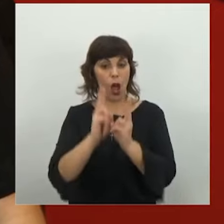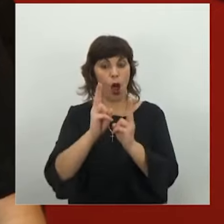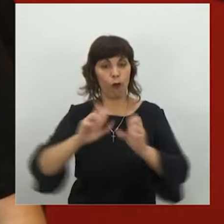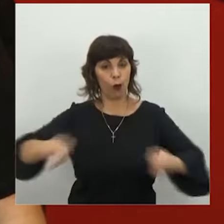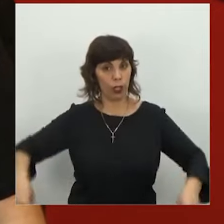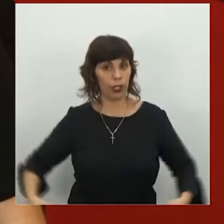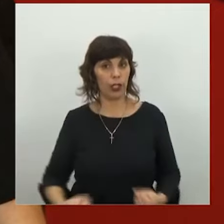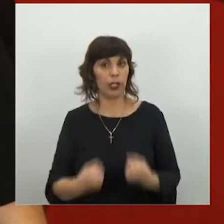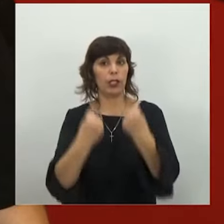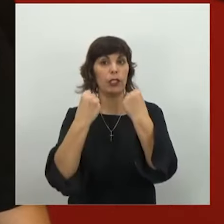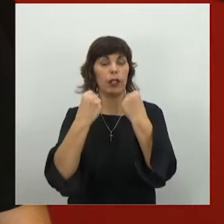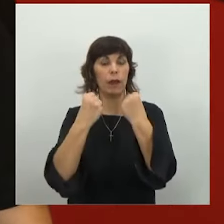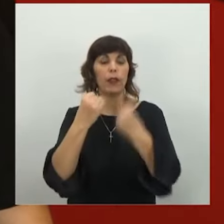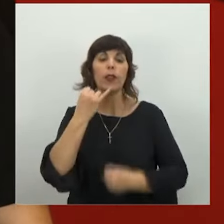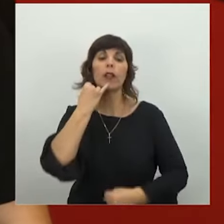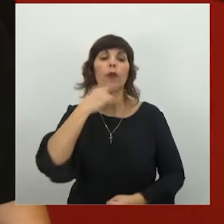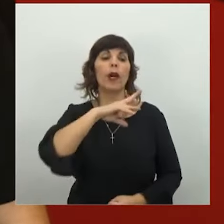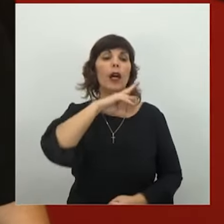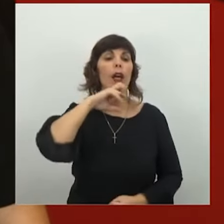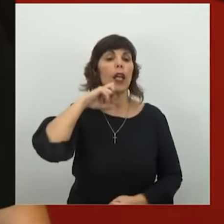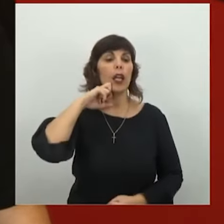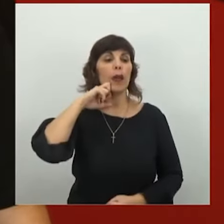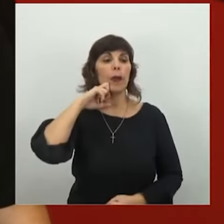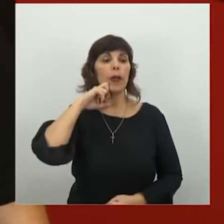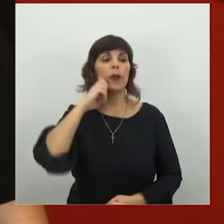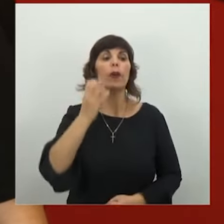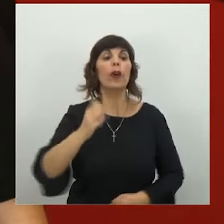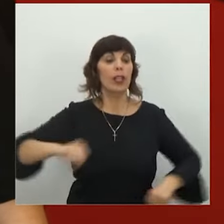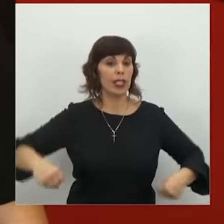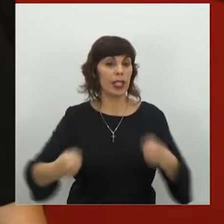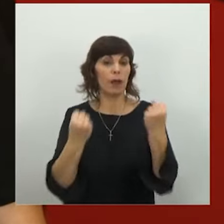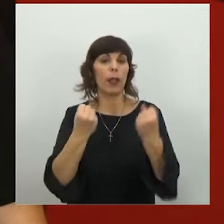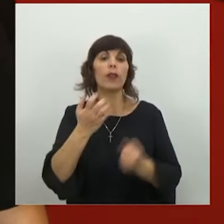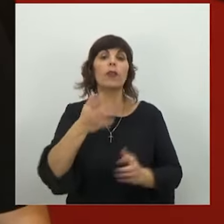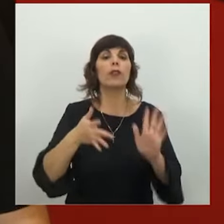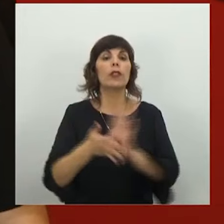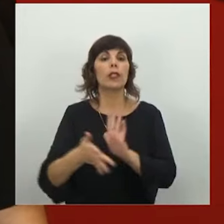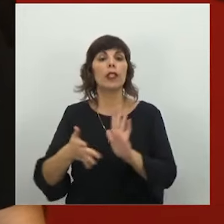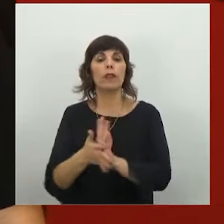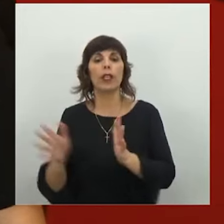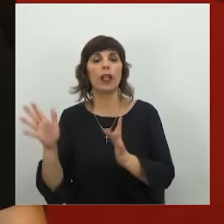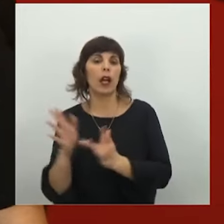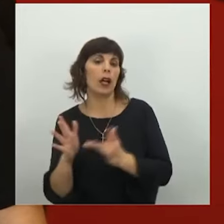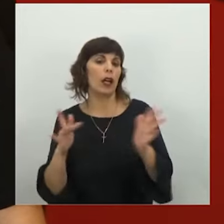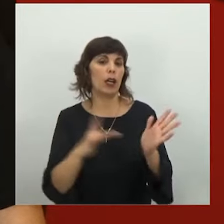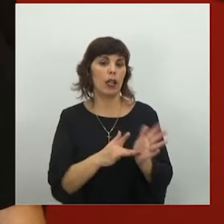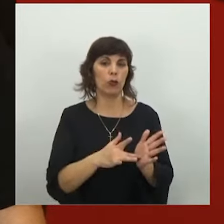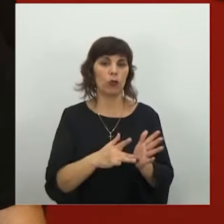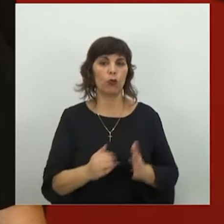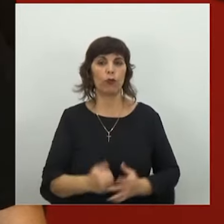esa palabra salvación en hebreo es Yeshua. De ahí viene el nombre Yeshua,